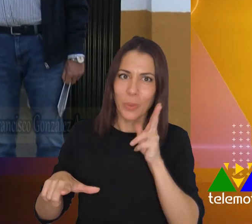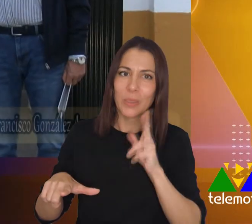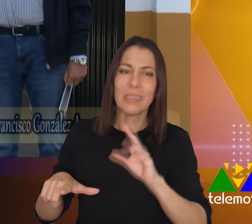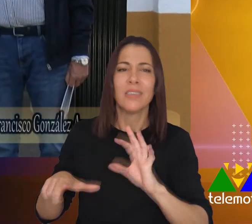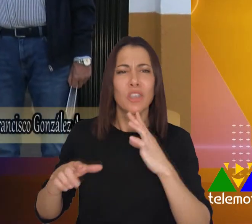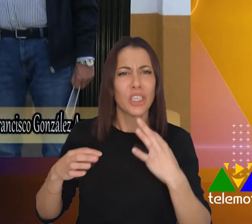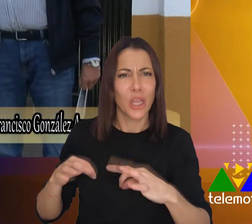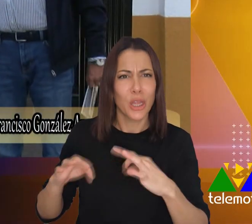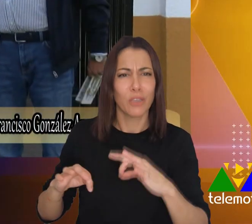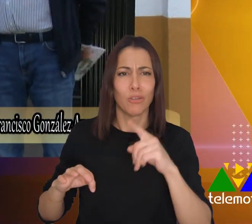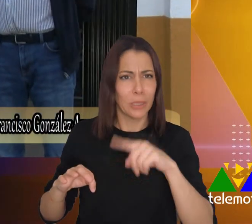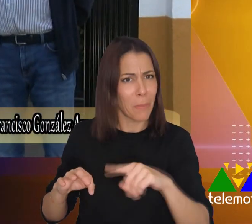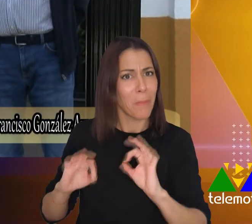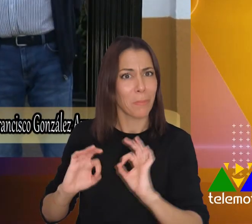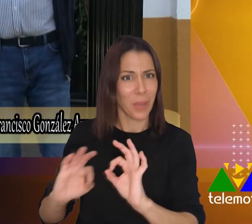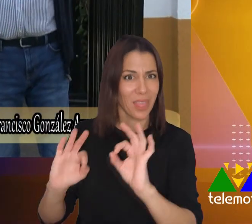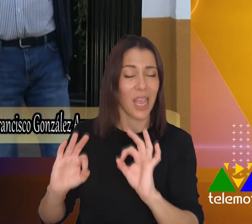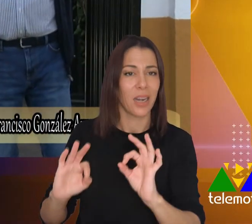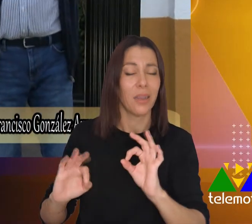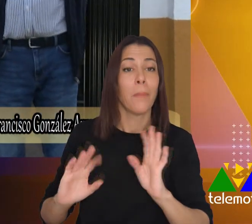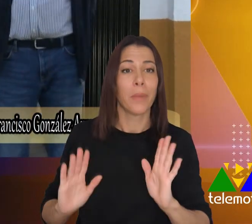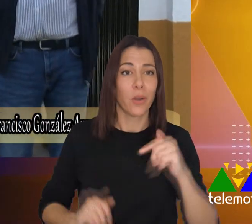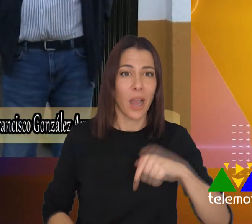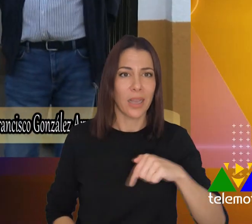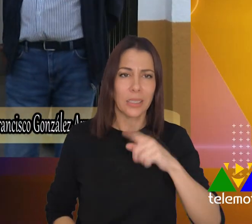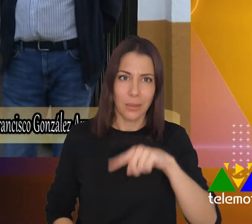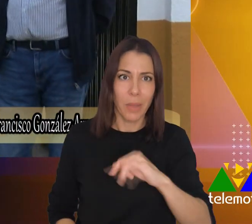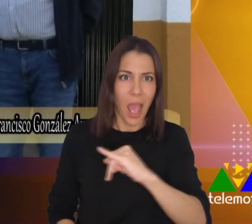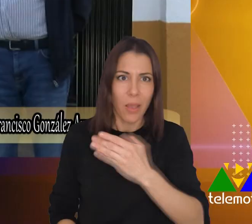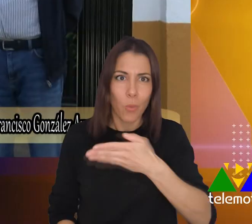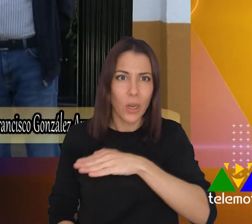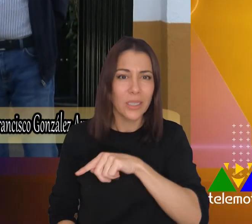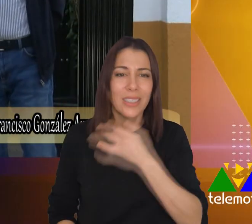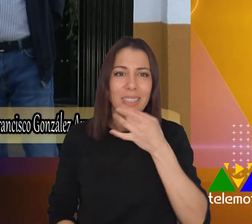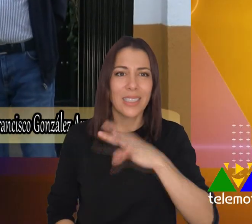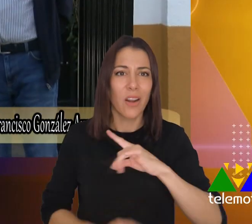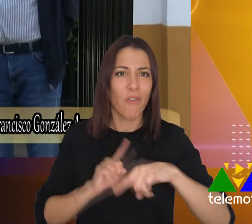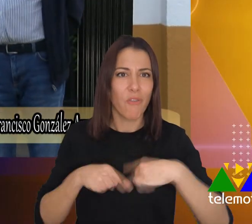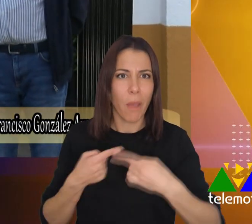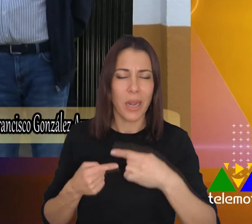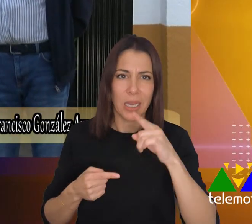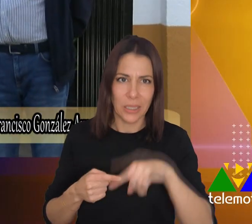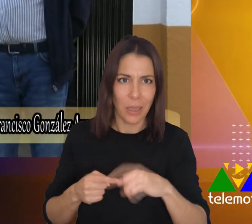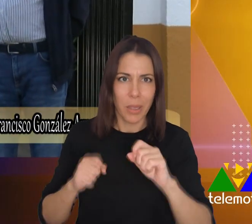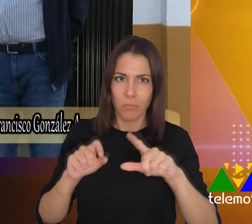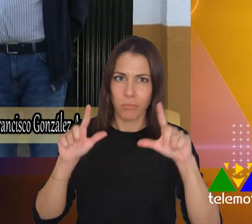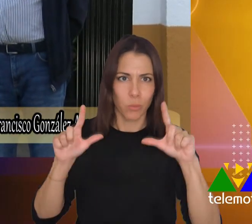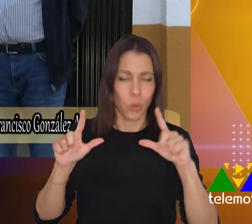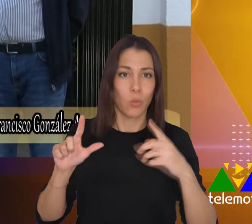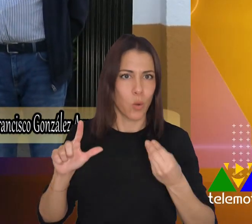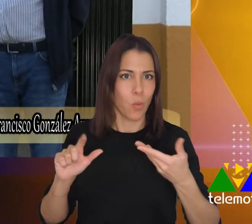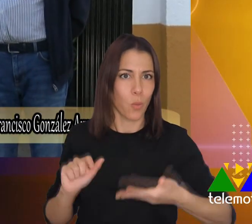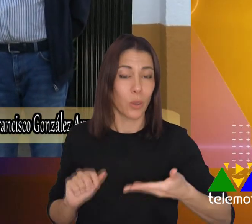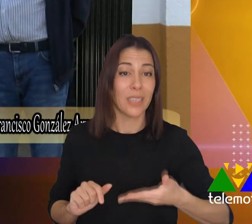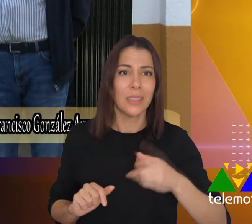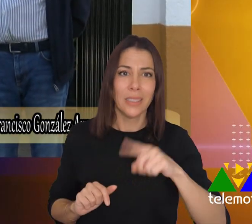singularidad bastante especial, puesto que aquí moran también pues, familias y personalidades pues, con gran empaque. Quizás el